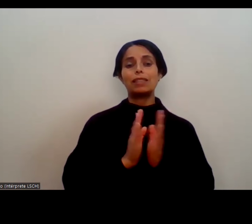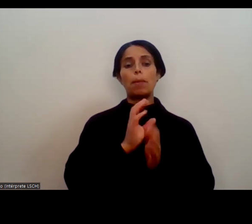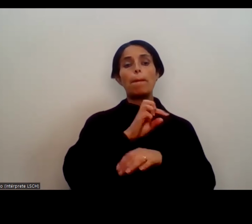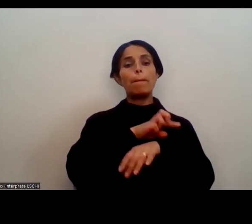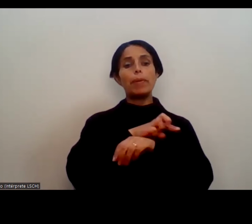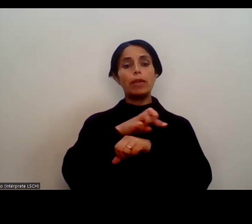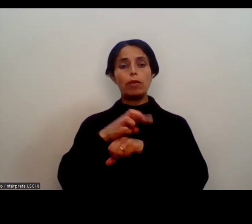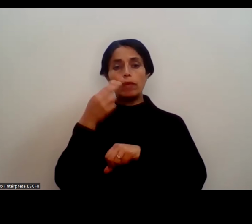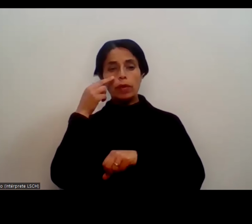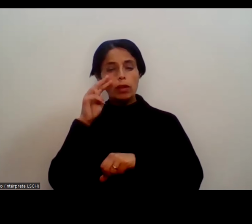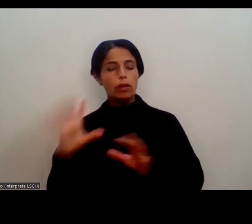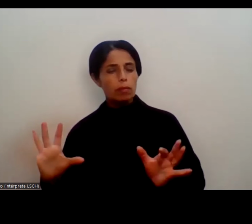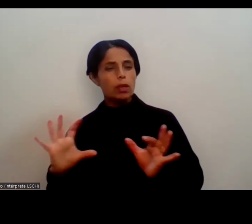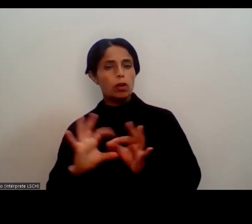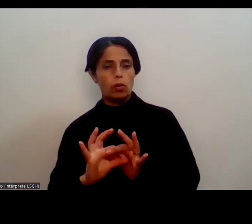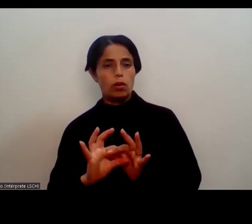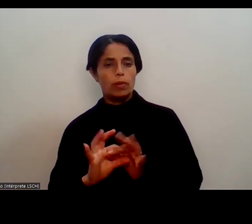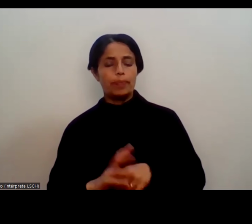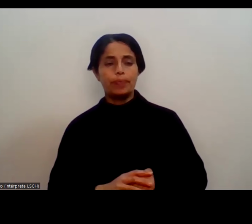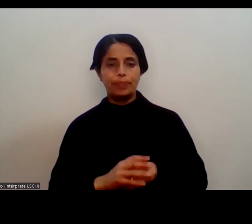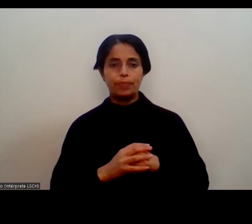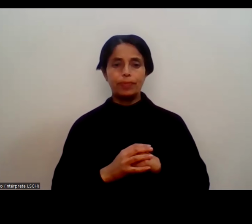viendo si había una correlación